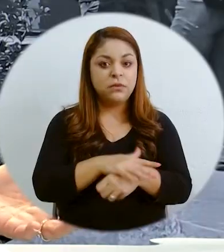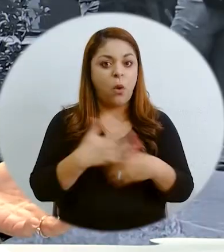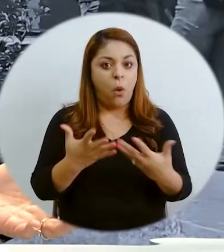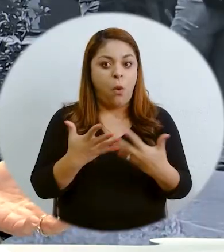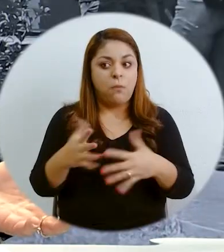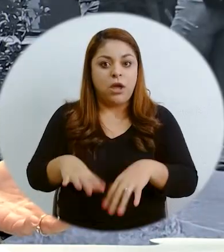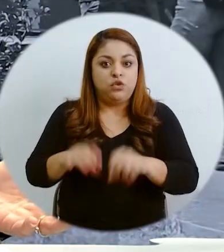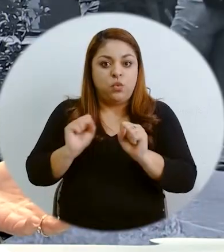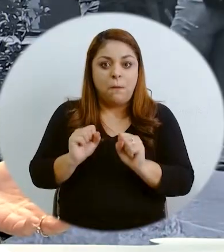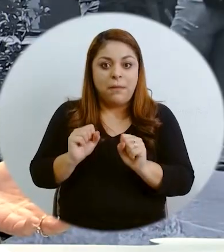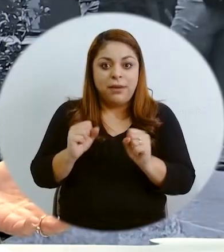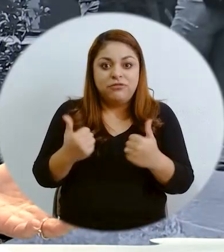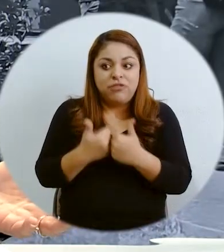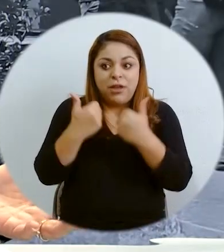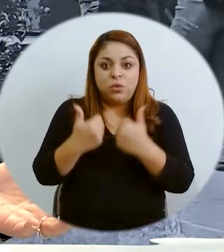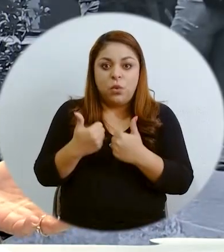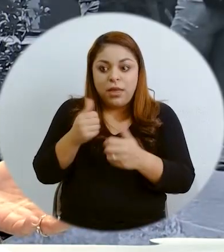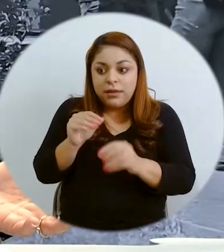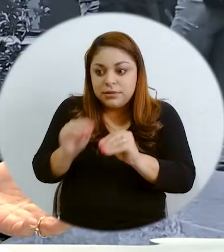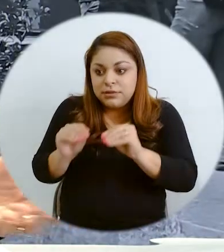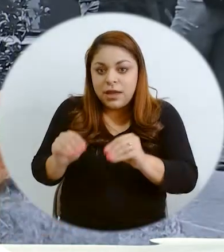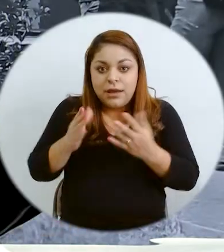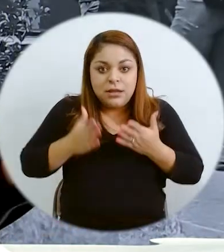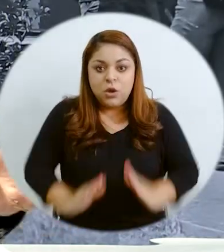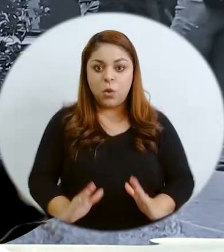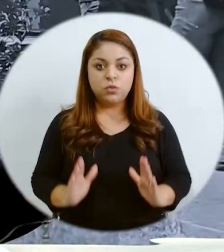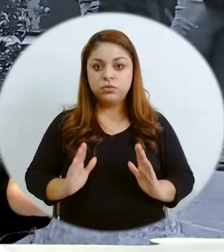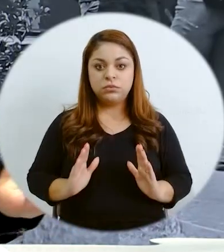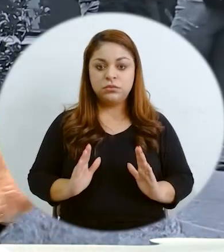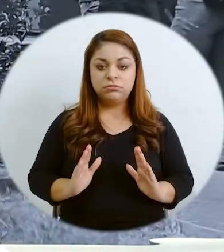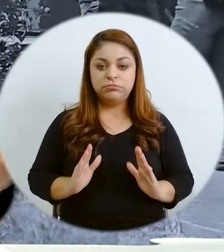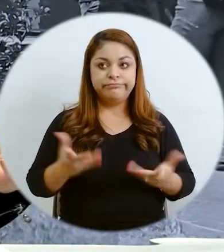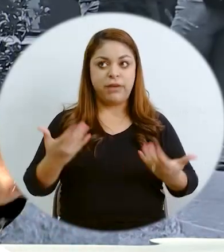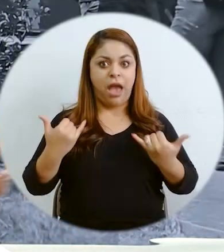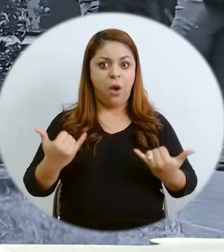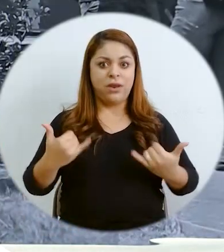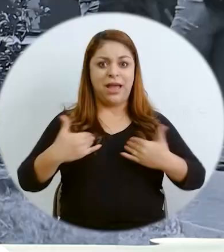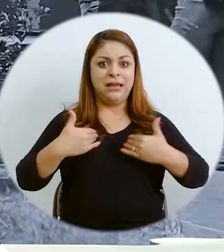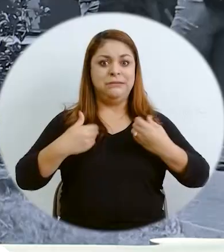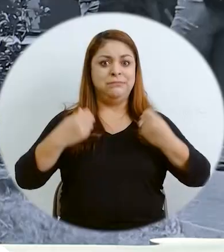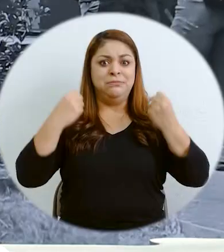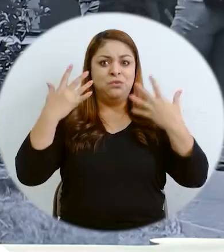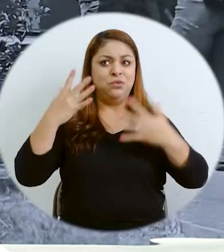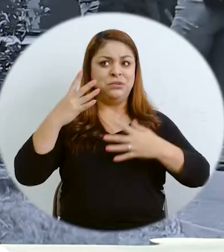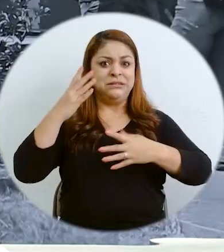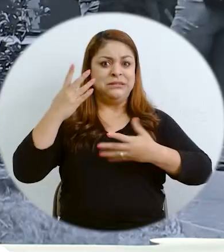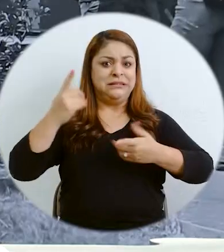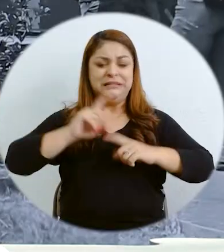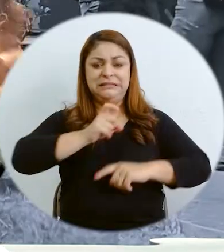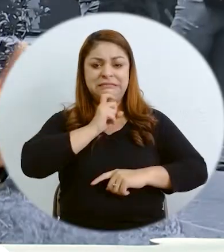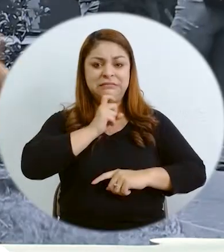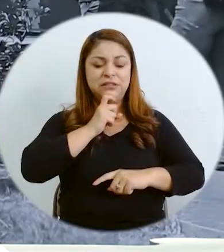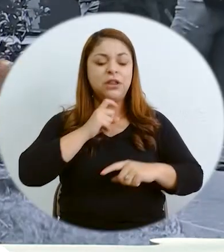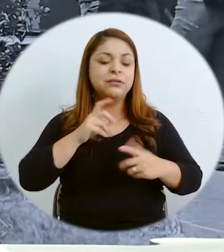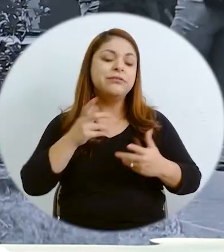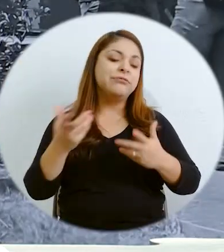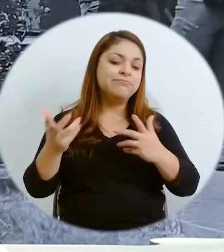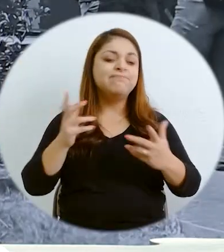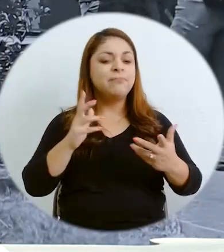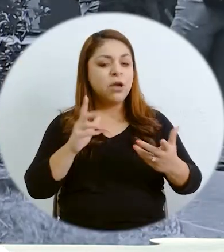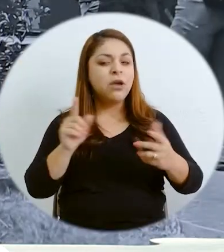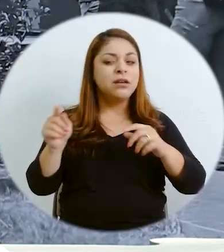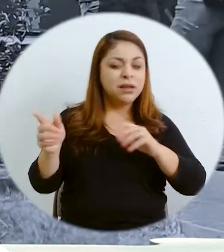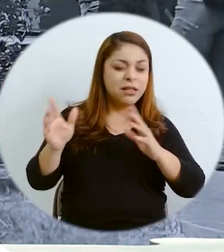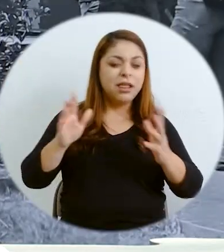el reto de la educación de sus niños y niñas, ¿verdad? Con todas las demandas y todas las innovaciones que hay ahora. O sea, son dos caras de la